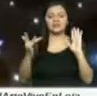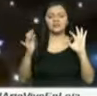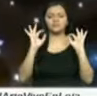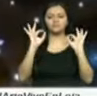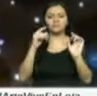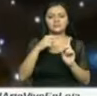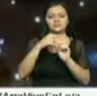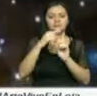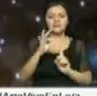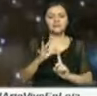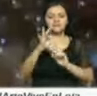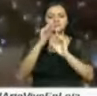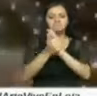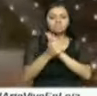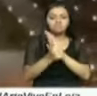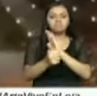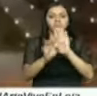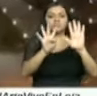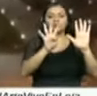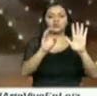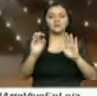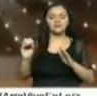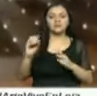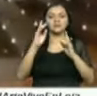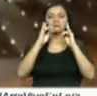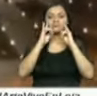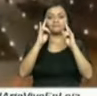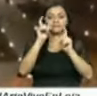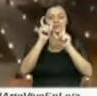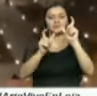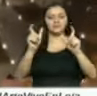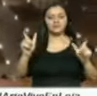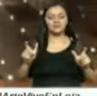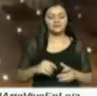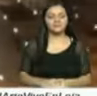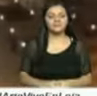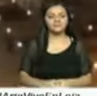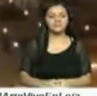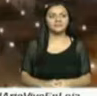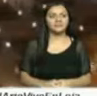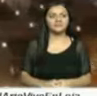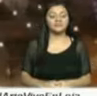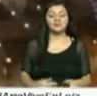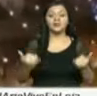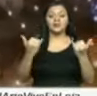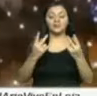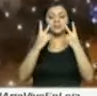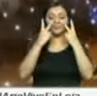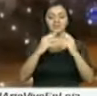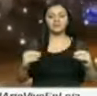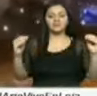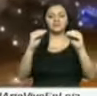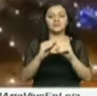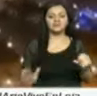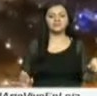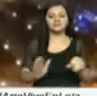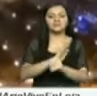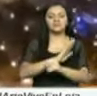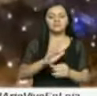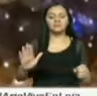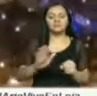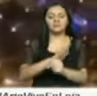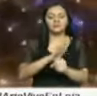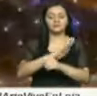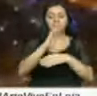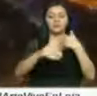punta y capacidad para 900 espectadores, que hoy vimos además estaba completamente lleno. Y